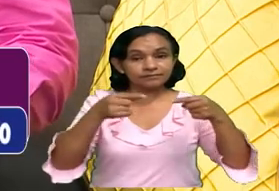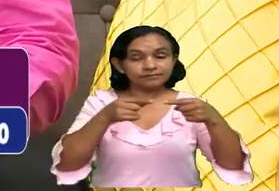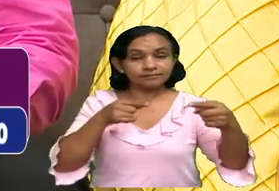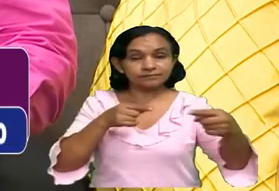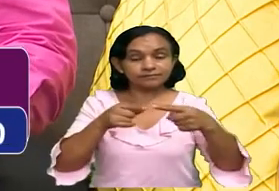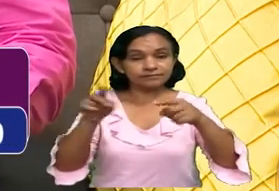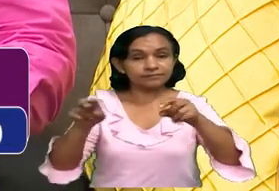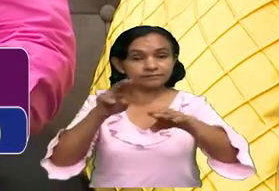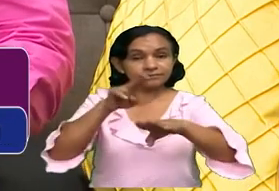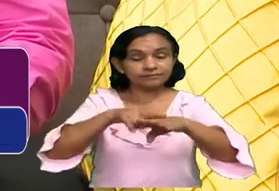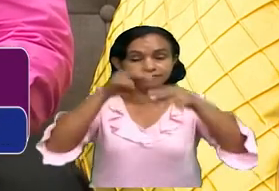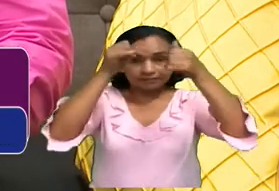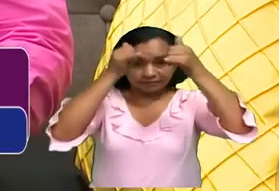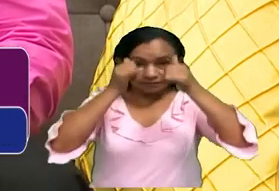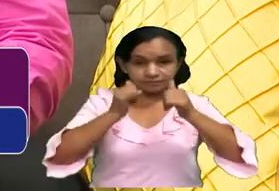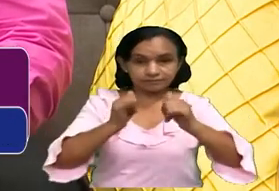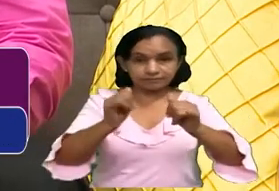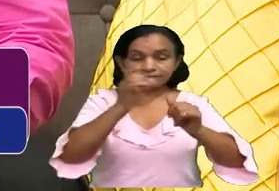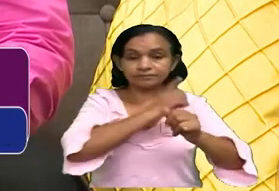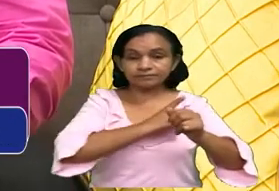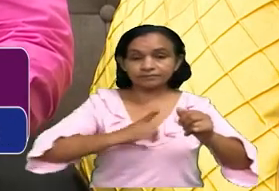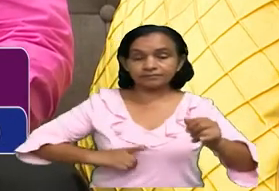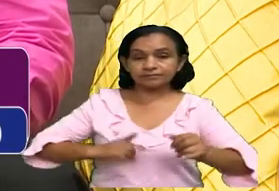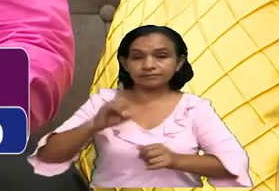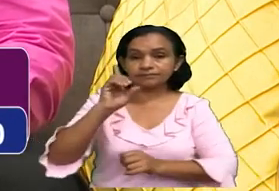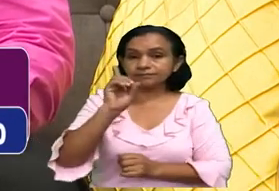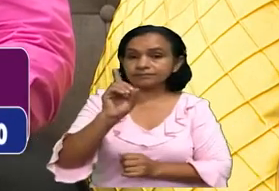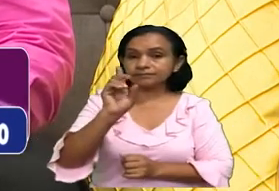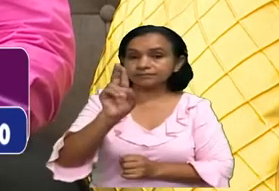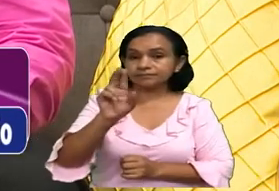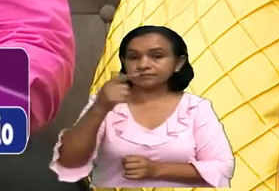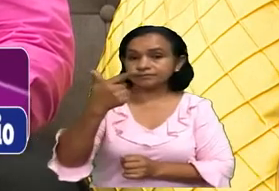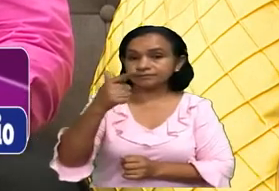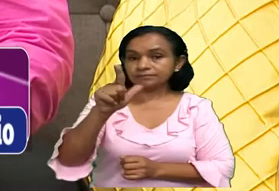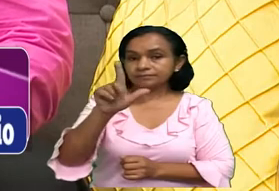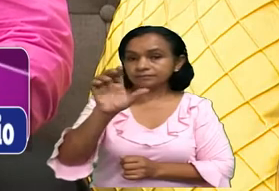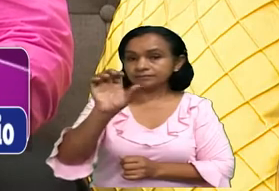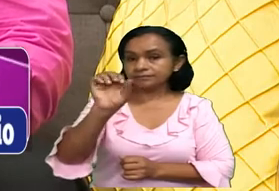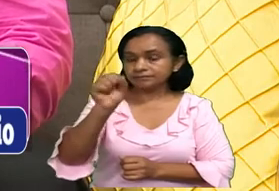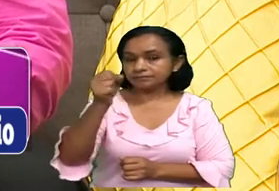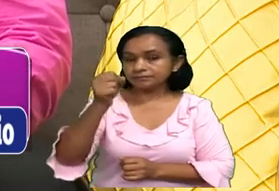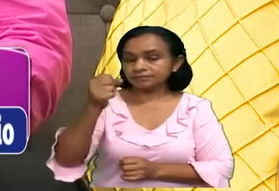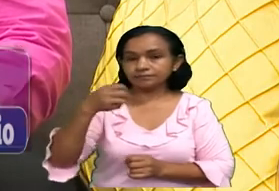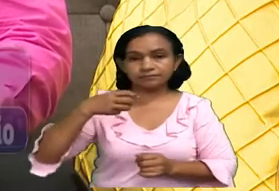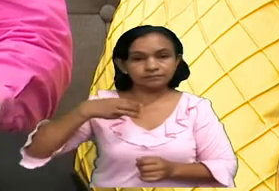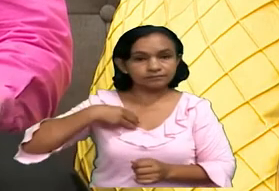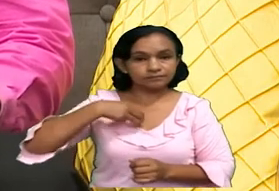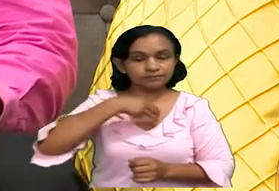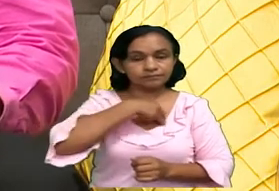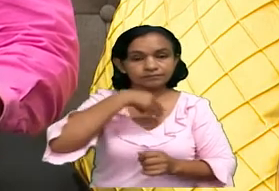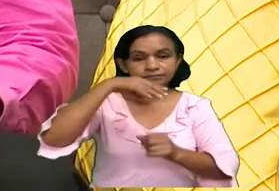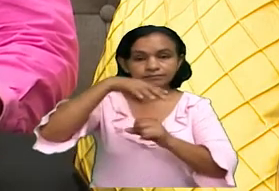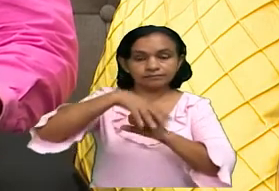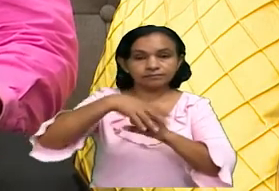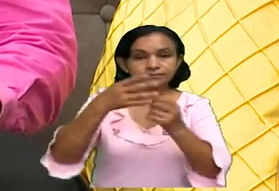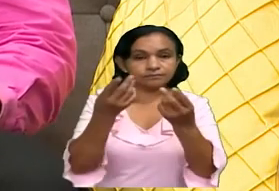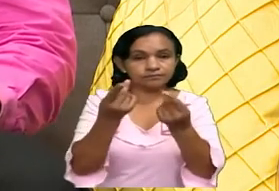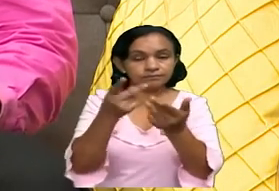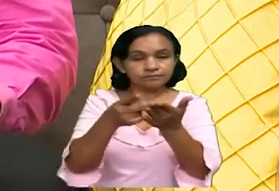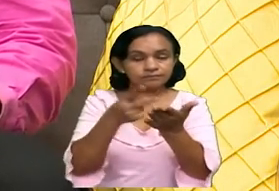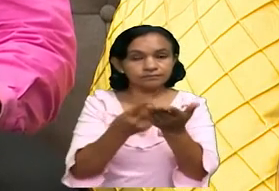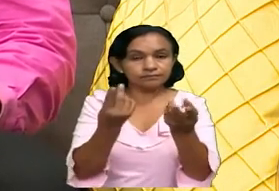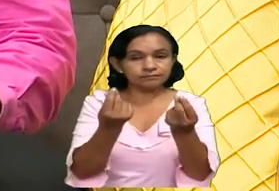Con nosotros el compañero Douglas Alemán, diputado ante la Asamblea Nacional e integrante de la Comisión de Producción, Economía y Presupuestos de este Poder del Estado.